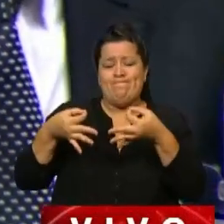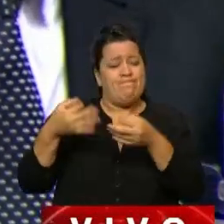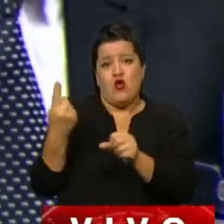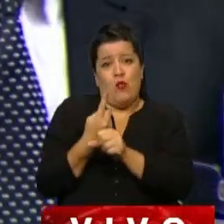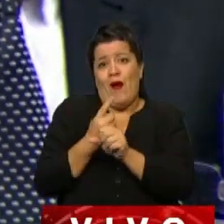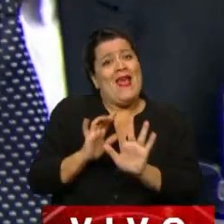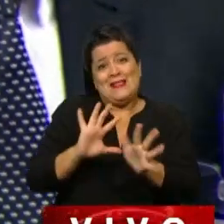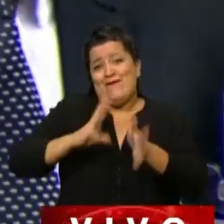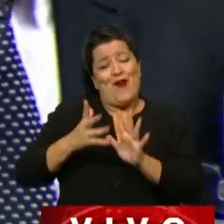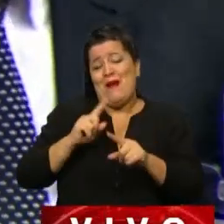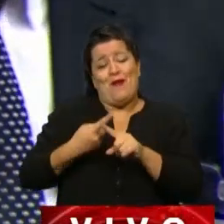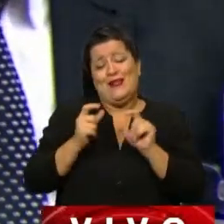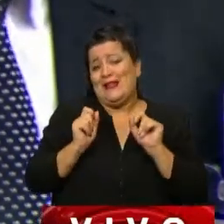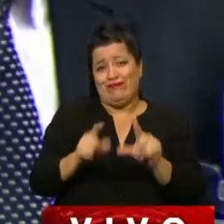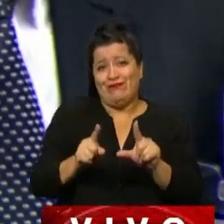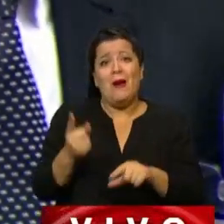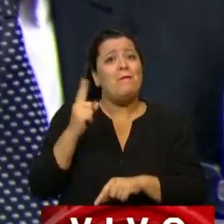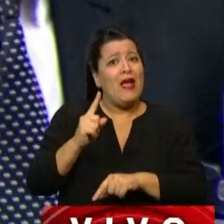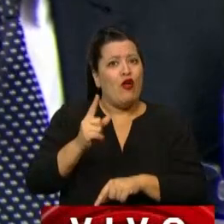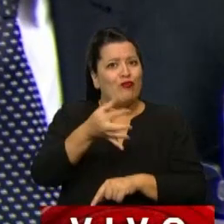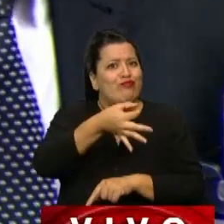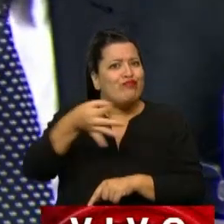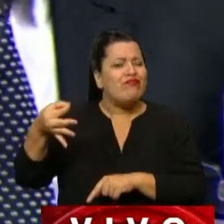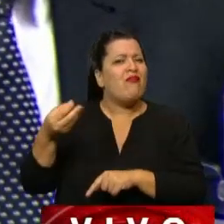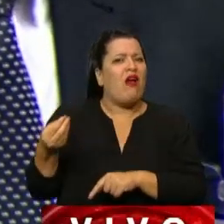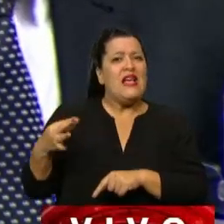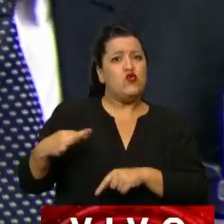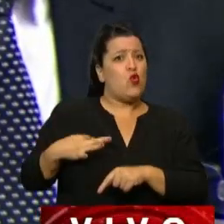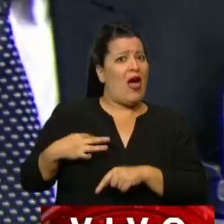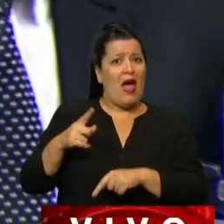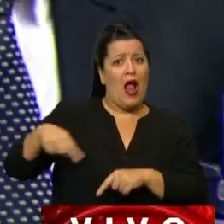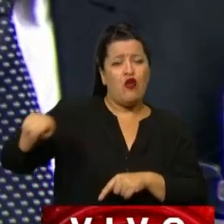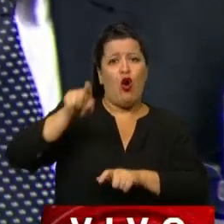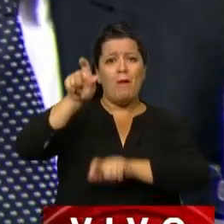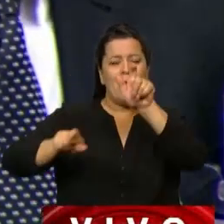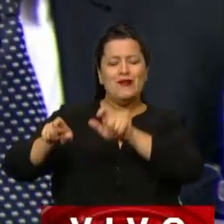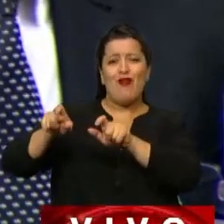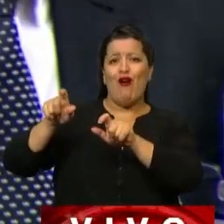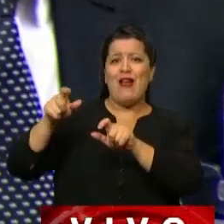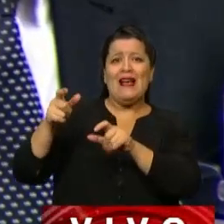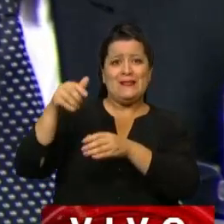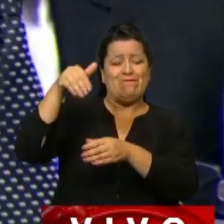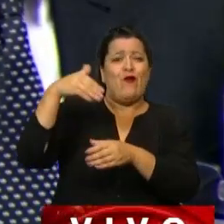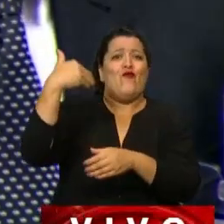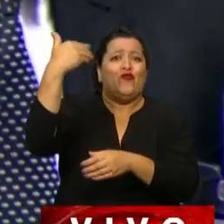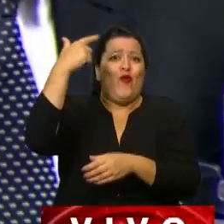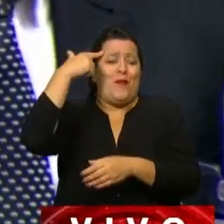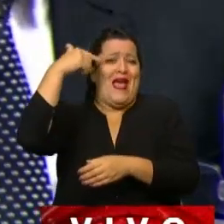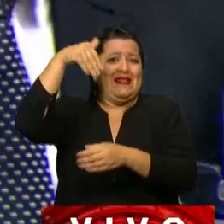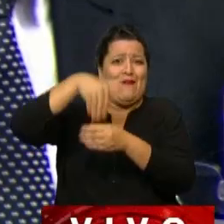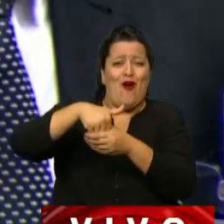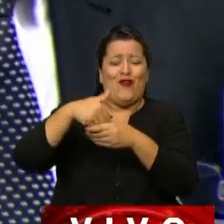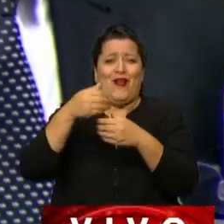es, presidente, que el ciudadano, de quien tiene la expectativa que nos ha votado, quiere